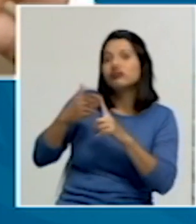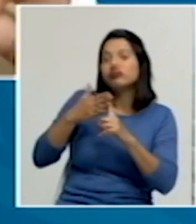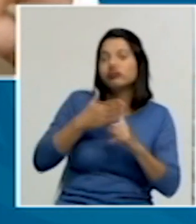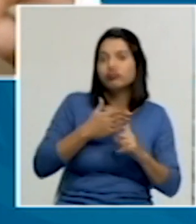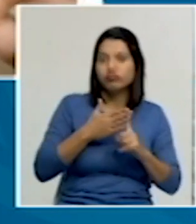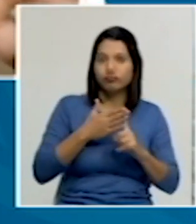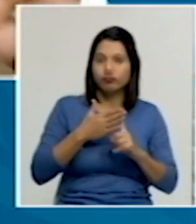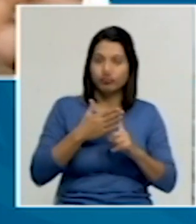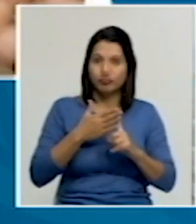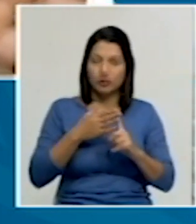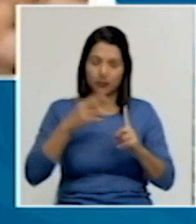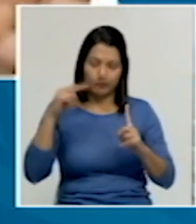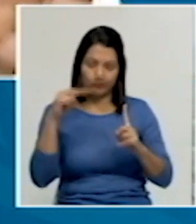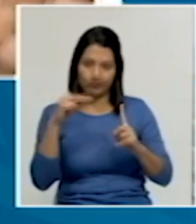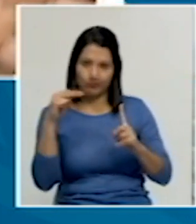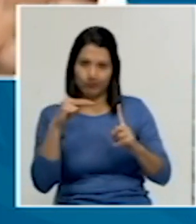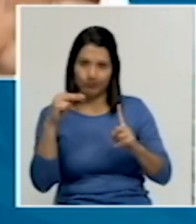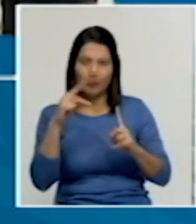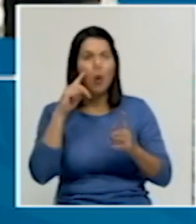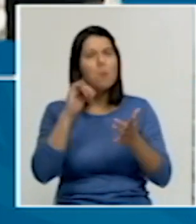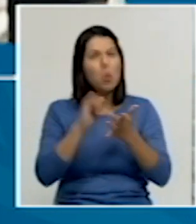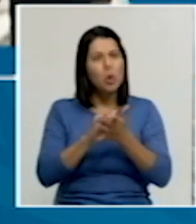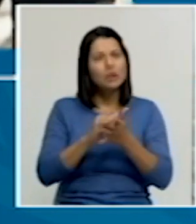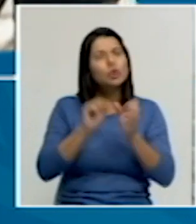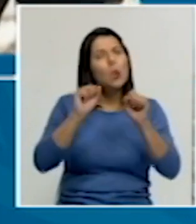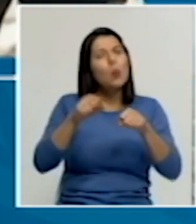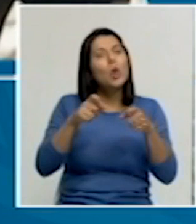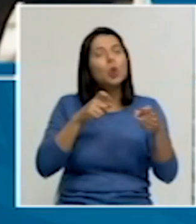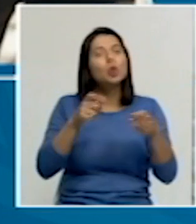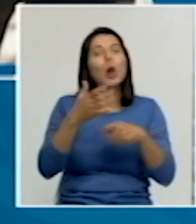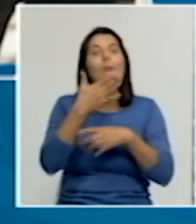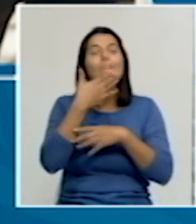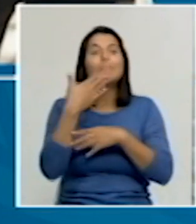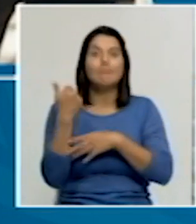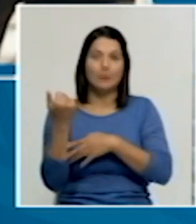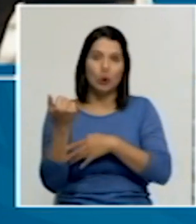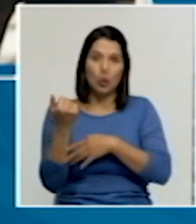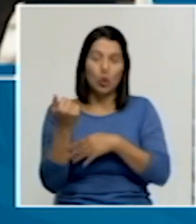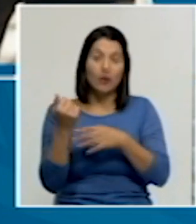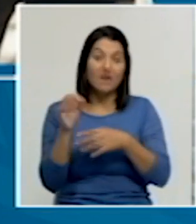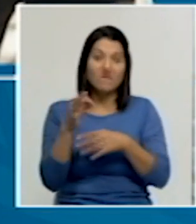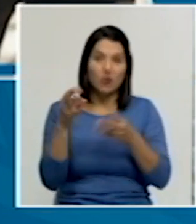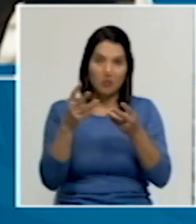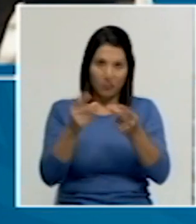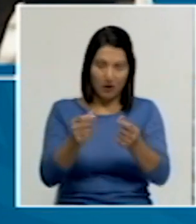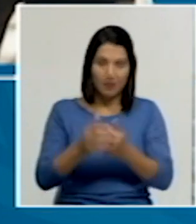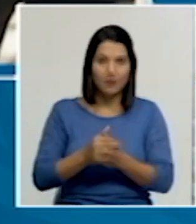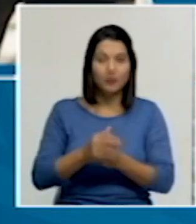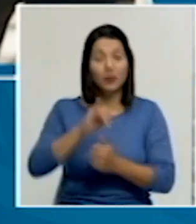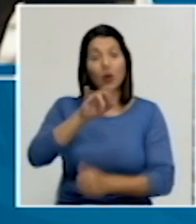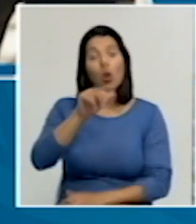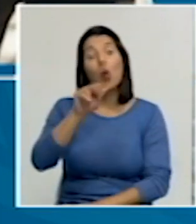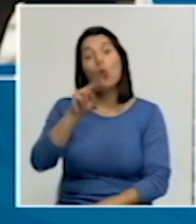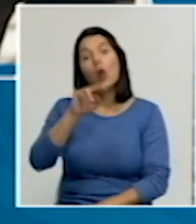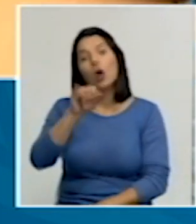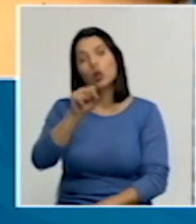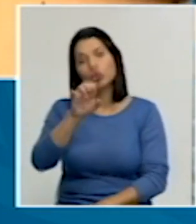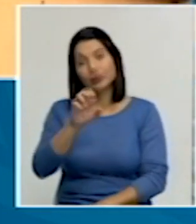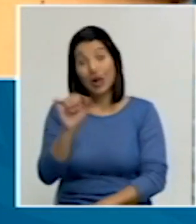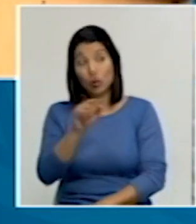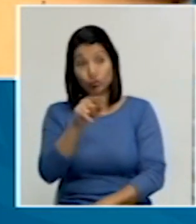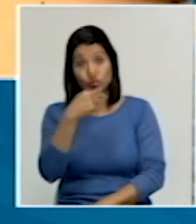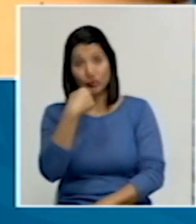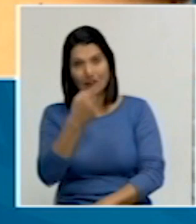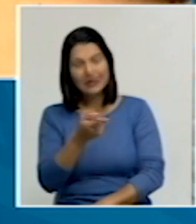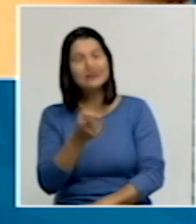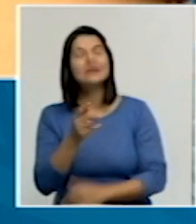Por eso es que se puede más o menos controlar en forma rápida. Don Juan José, como usted bien dice, hay